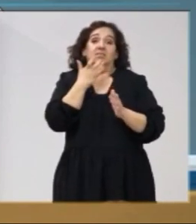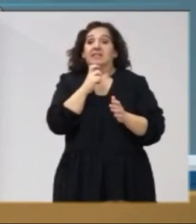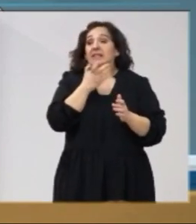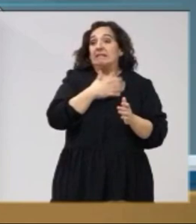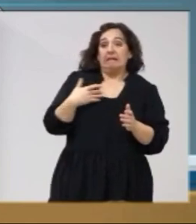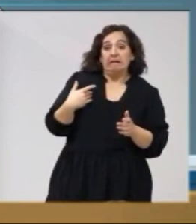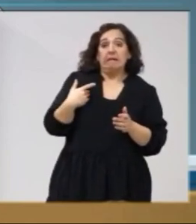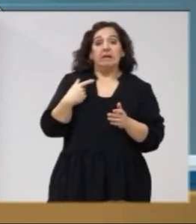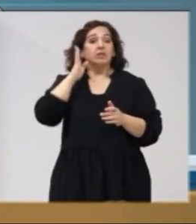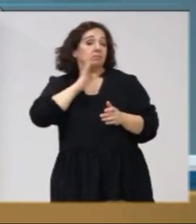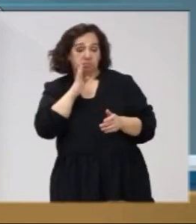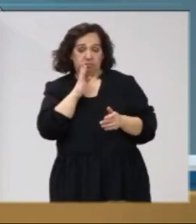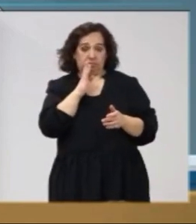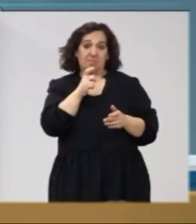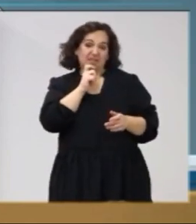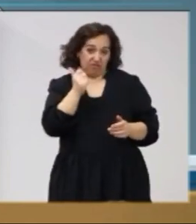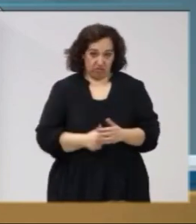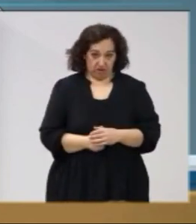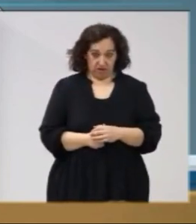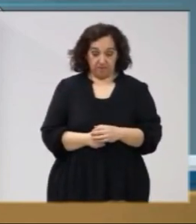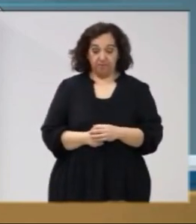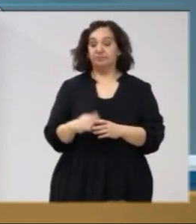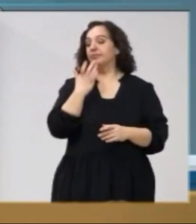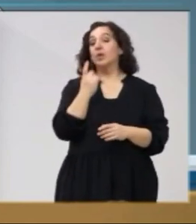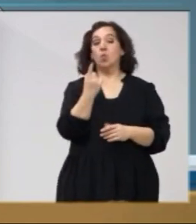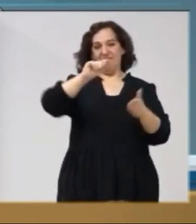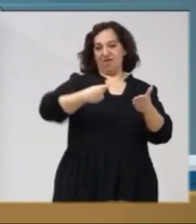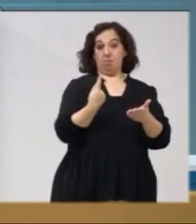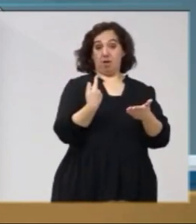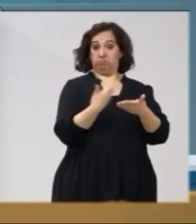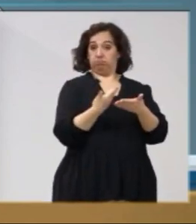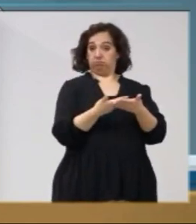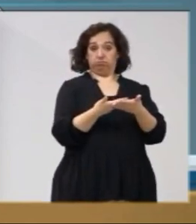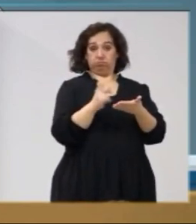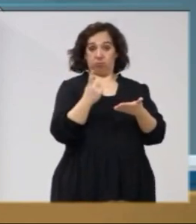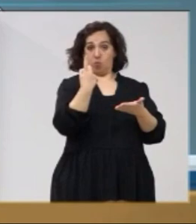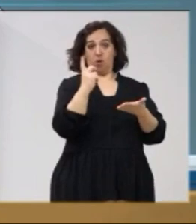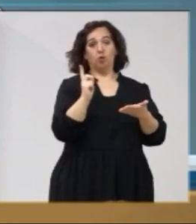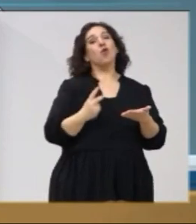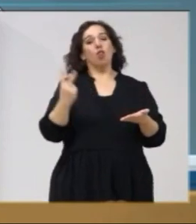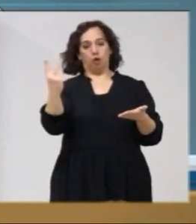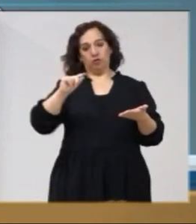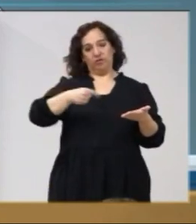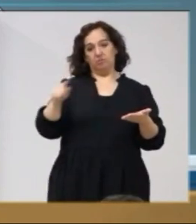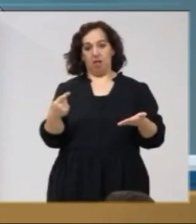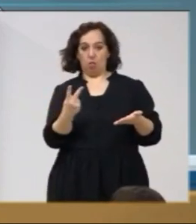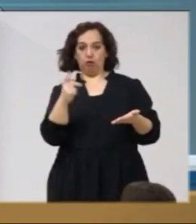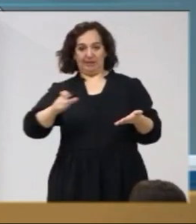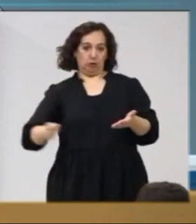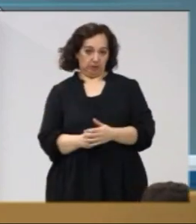haber situaciones de estas. No valdrá solo una firma, como hasta ahora, sino 2.